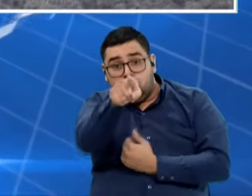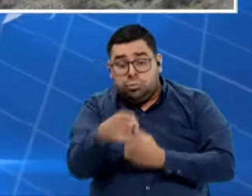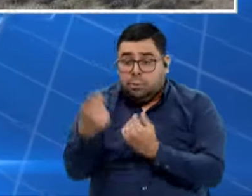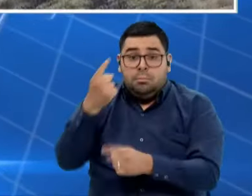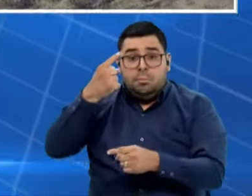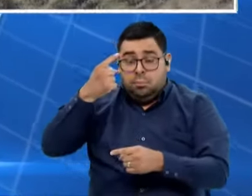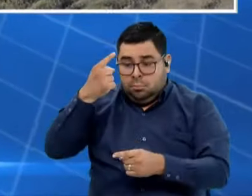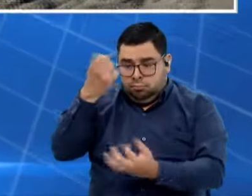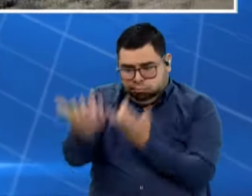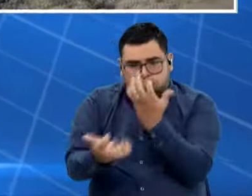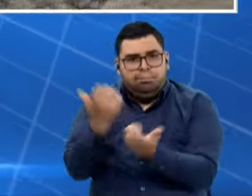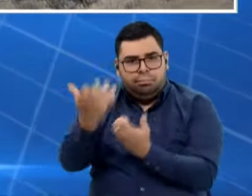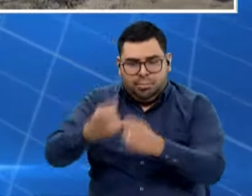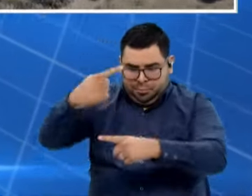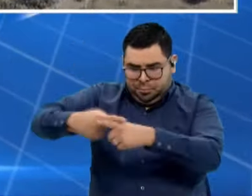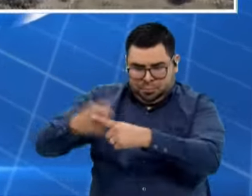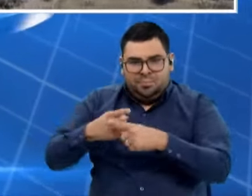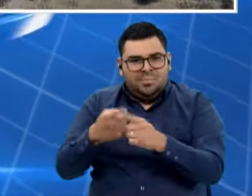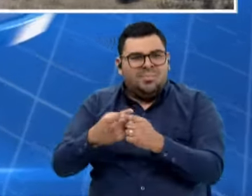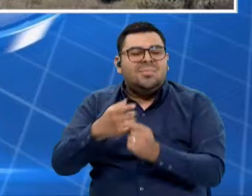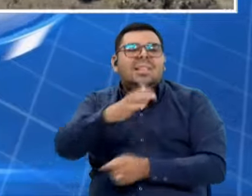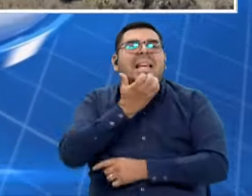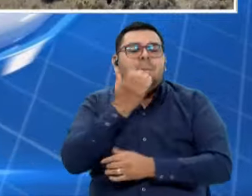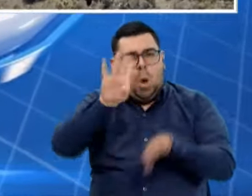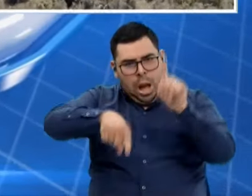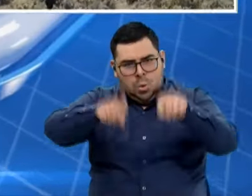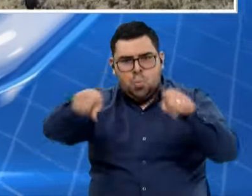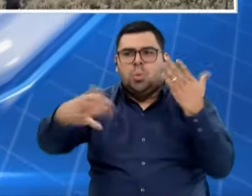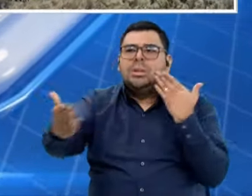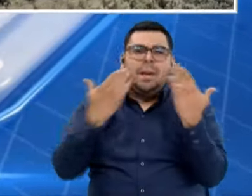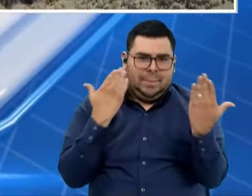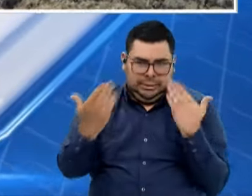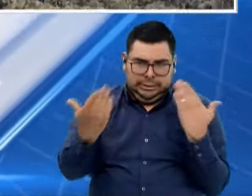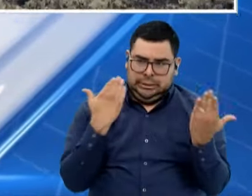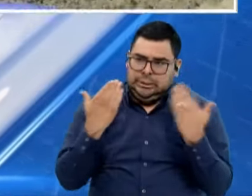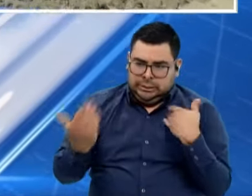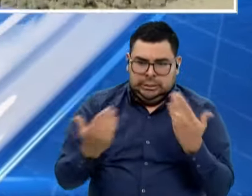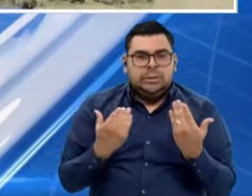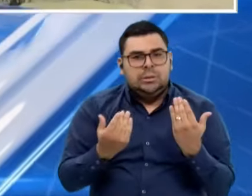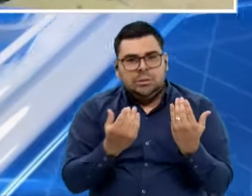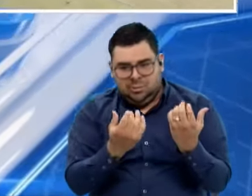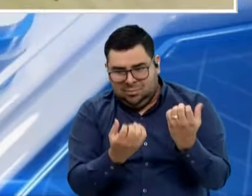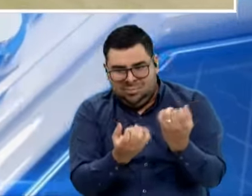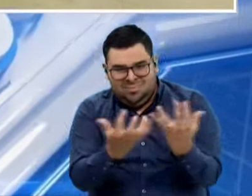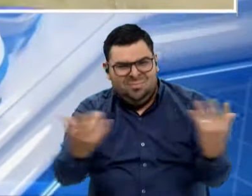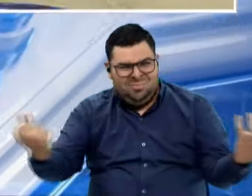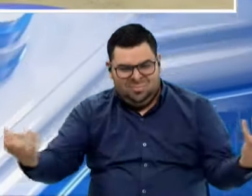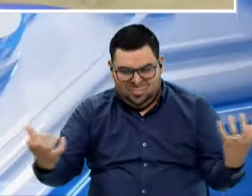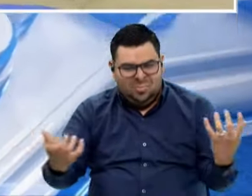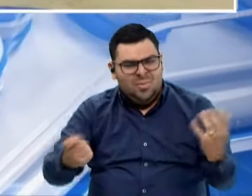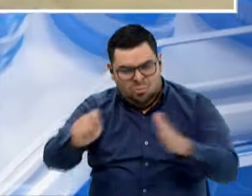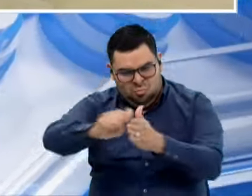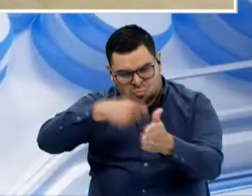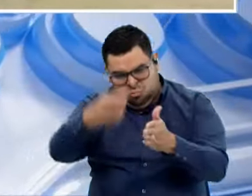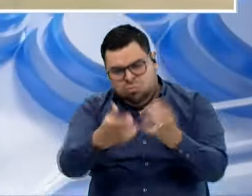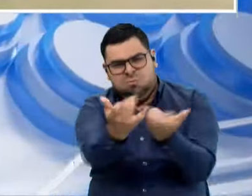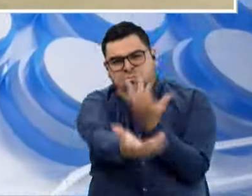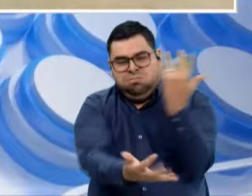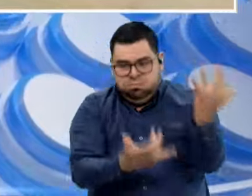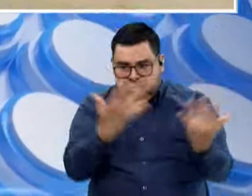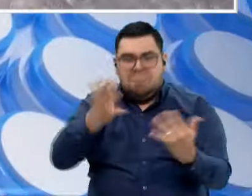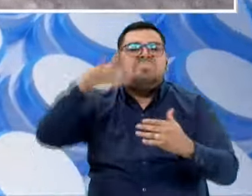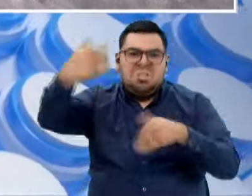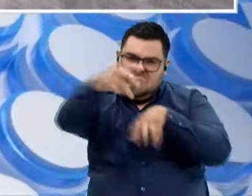controladas? Hay campesinos que para preparar su tierra la queman para poderla oxigenar y luego la aran para poder obviamente producir.